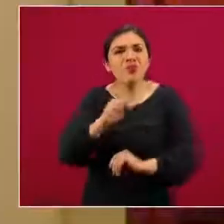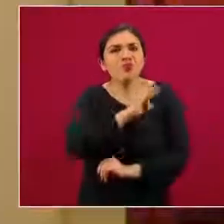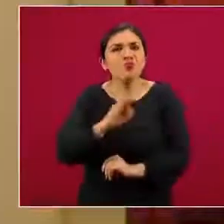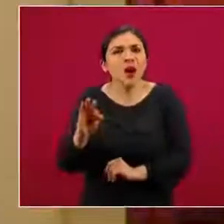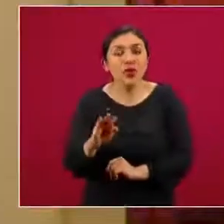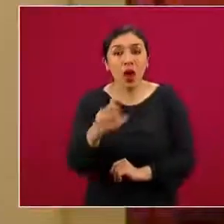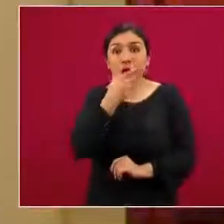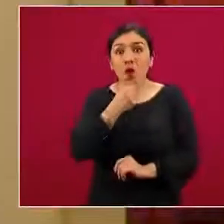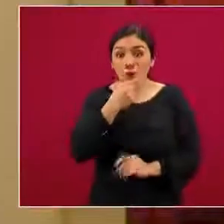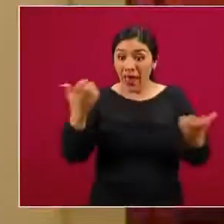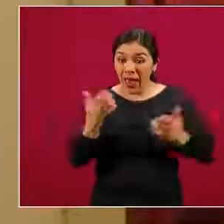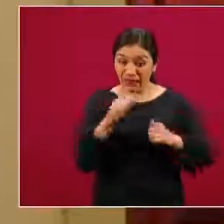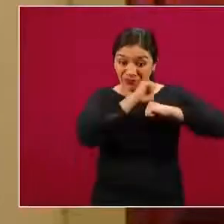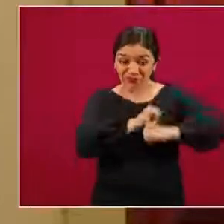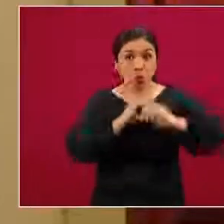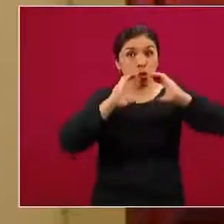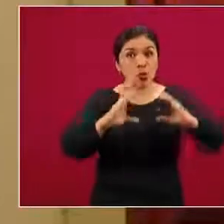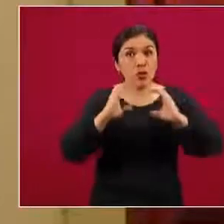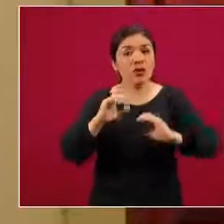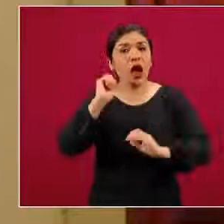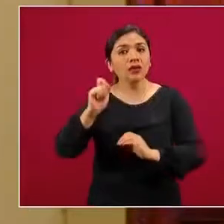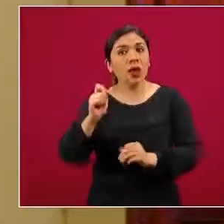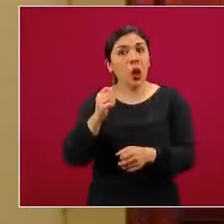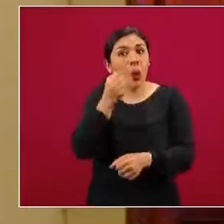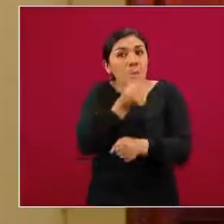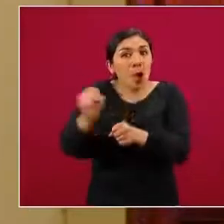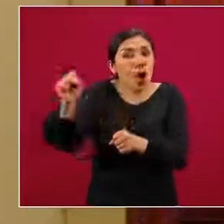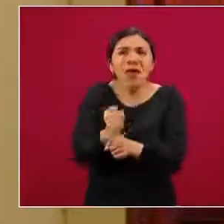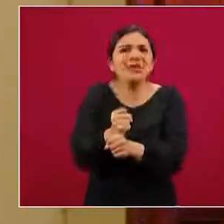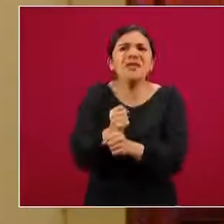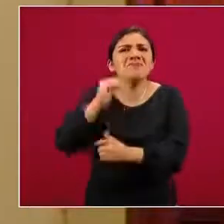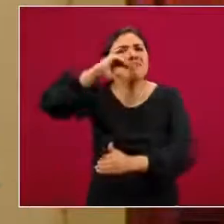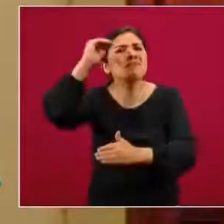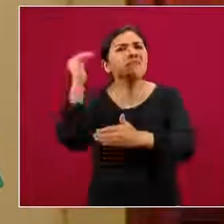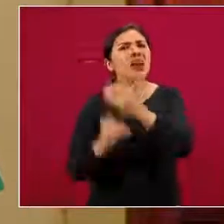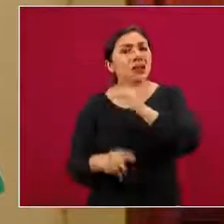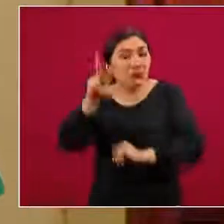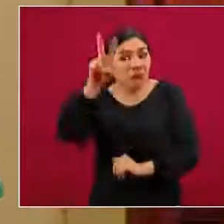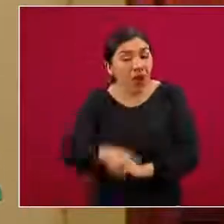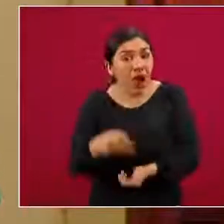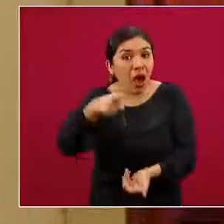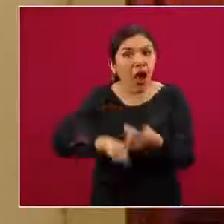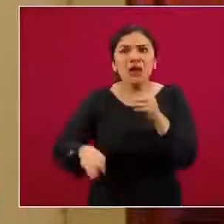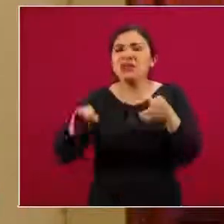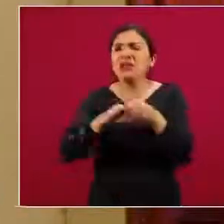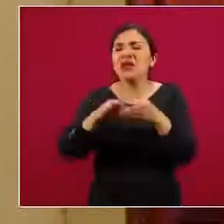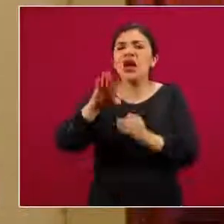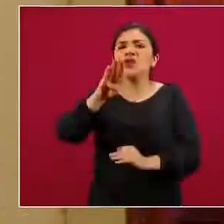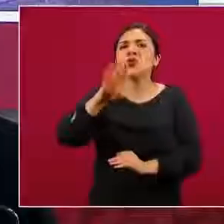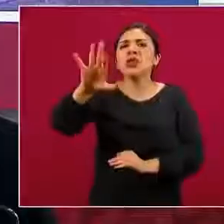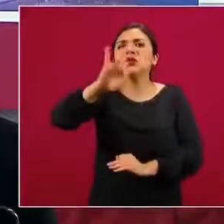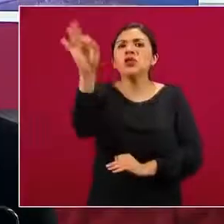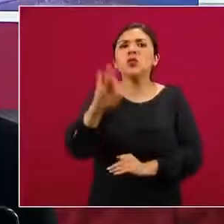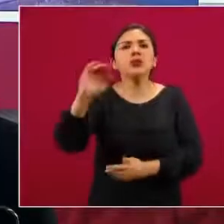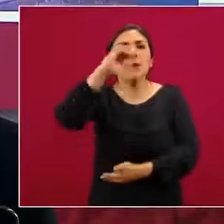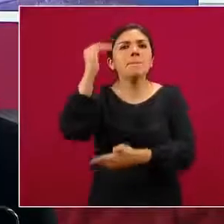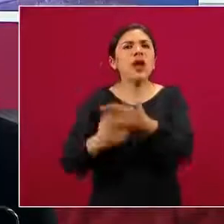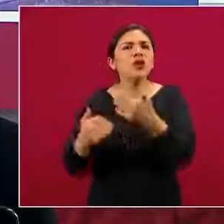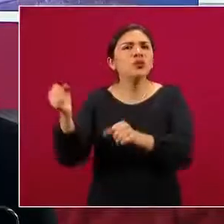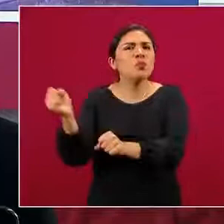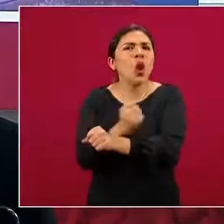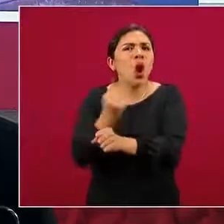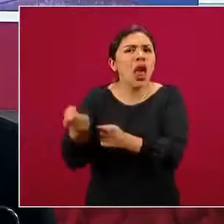hombres que cuidan son mucho menos violentos. Disminuye la violencia casi en 95% de la